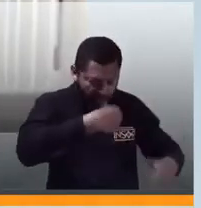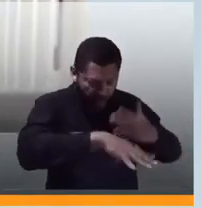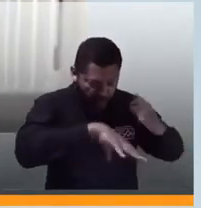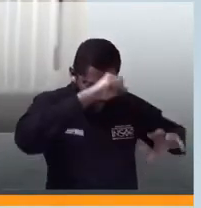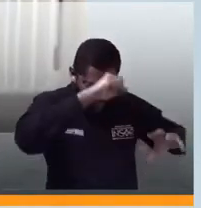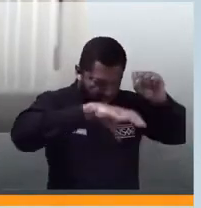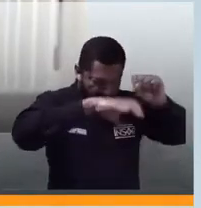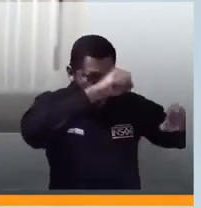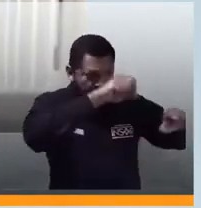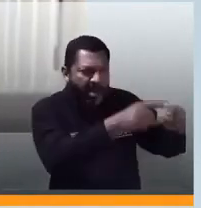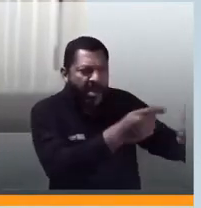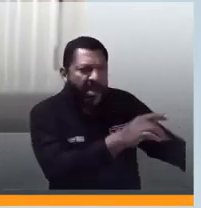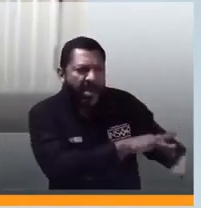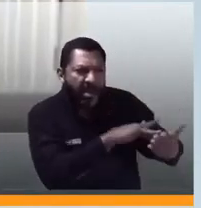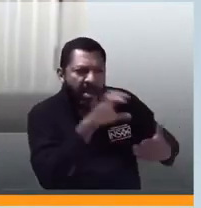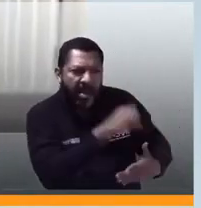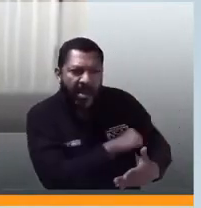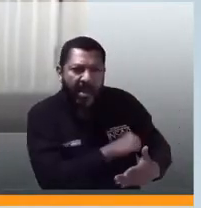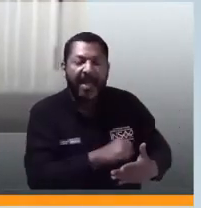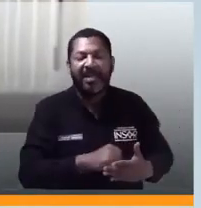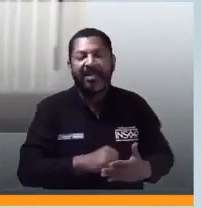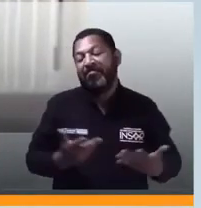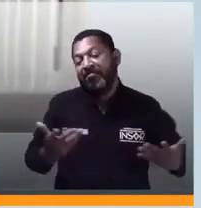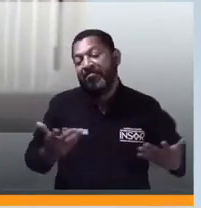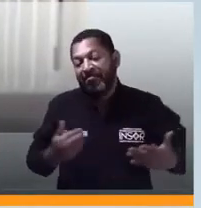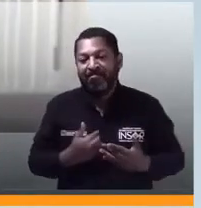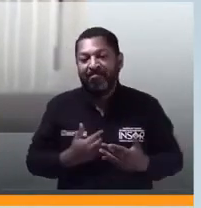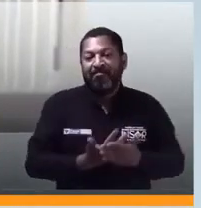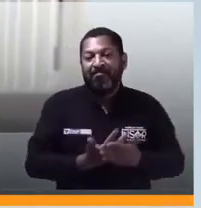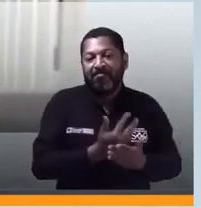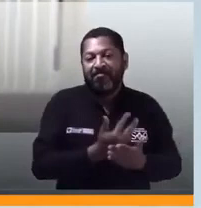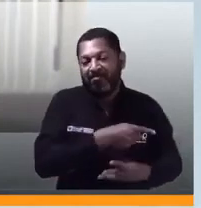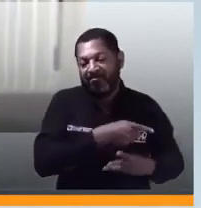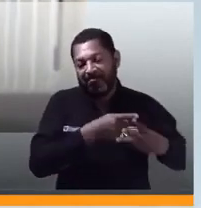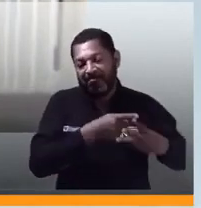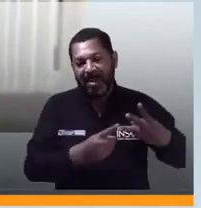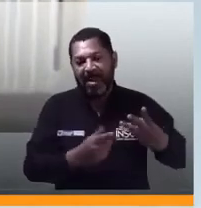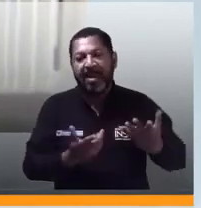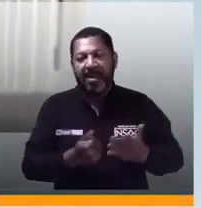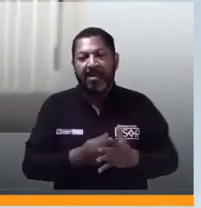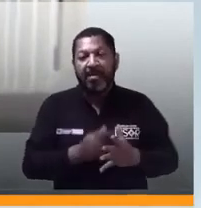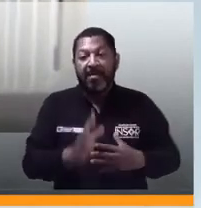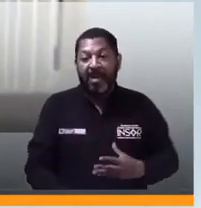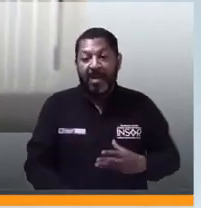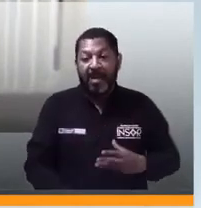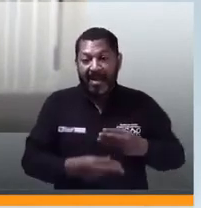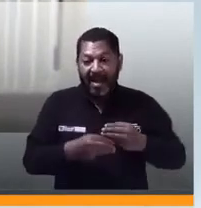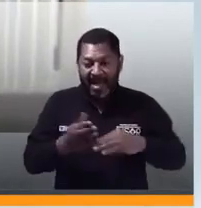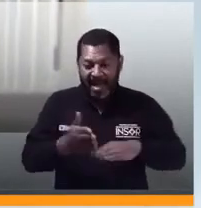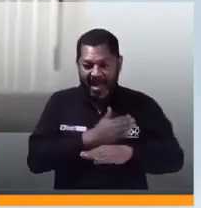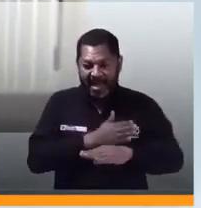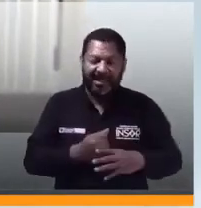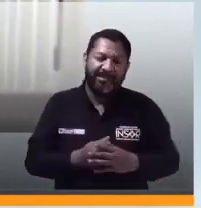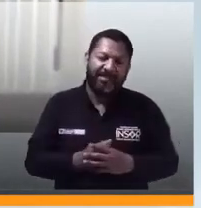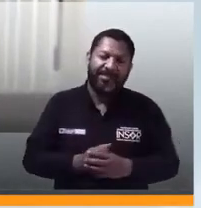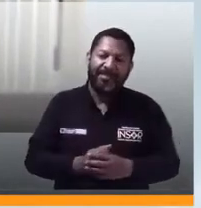esos espacios sincrónicos. Esos son como esos tres consejitos rápidamente para completar un poco lo que nos hablaba Ángela.